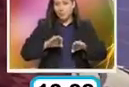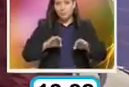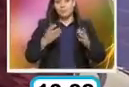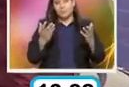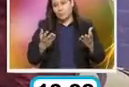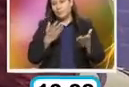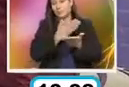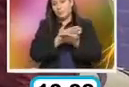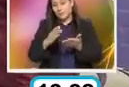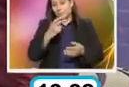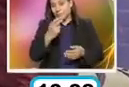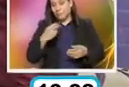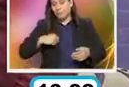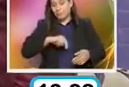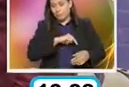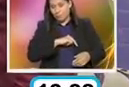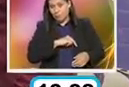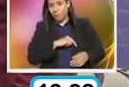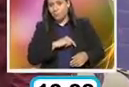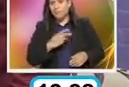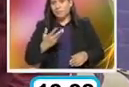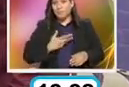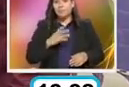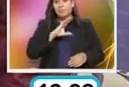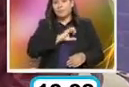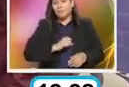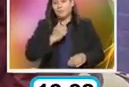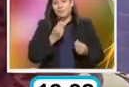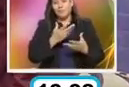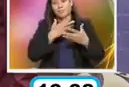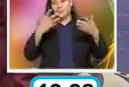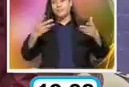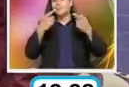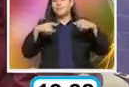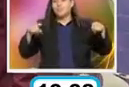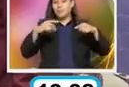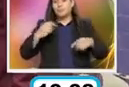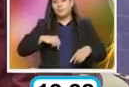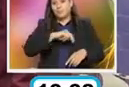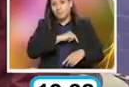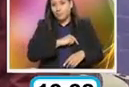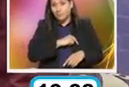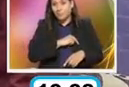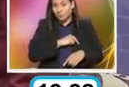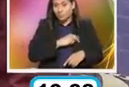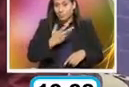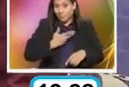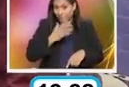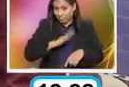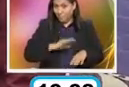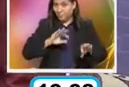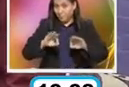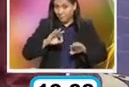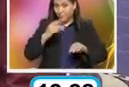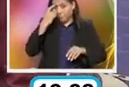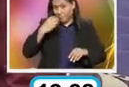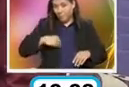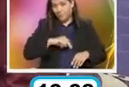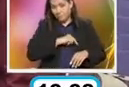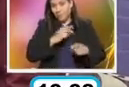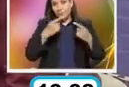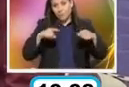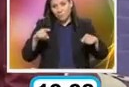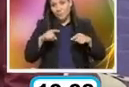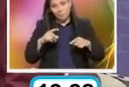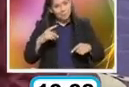bueno, aparte de eso, nosotros tenemos una pasión muy grande que es la música y nosotros pues mientras haya más trabajo para nosotros en la